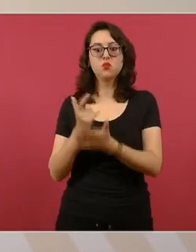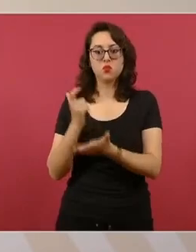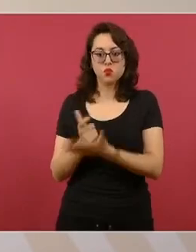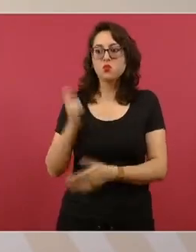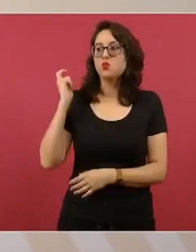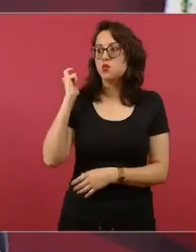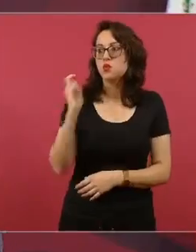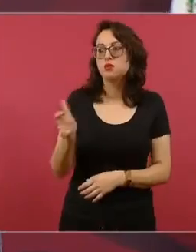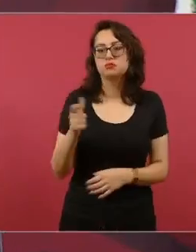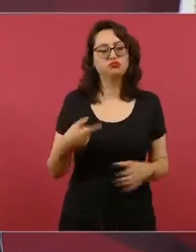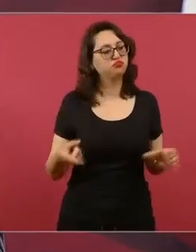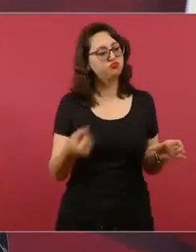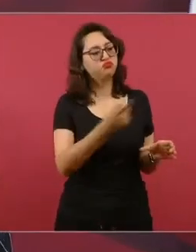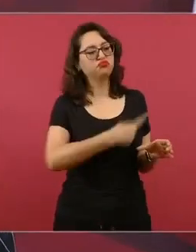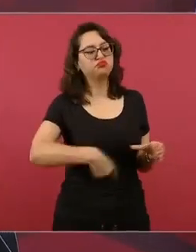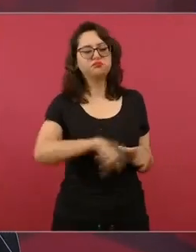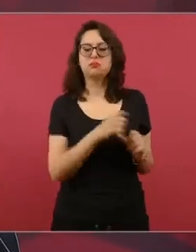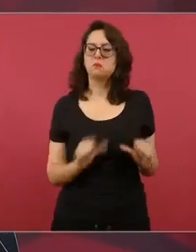no pagaban.